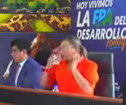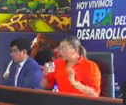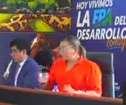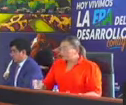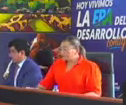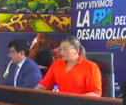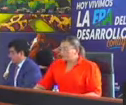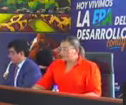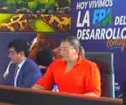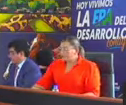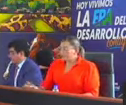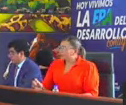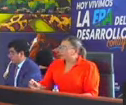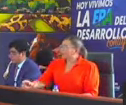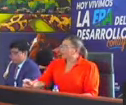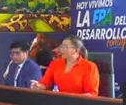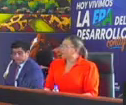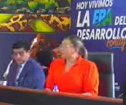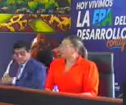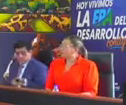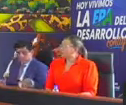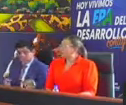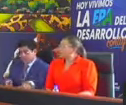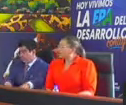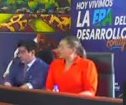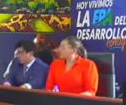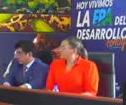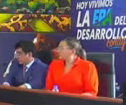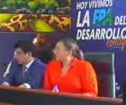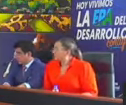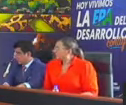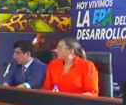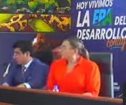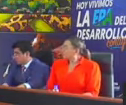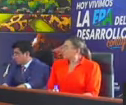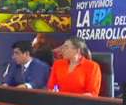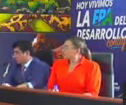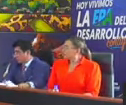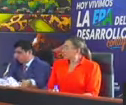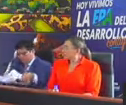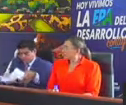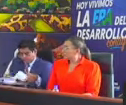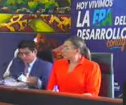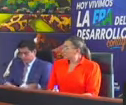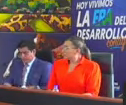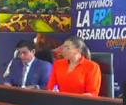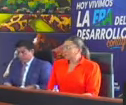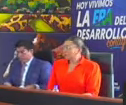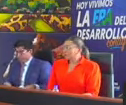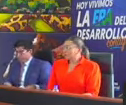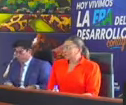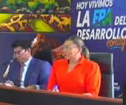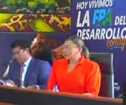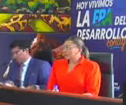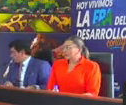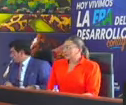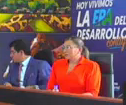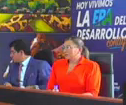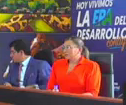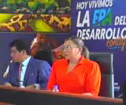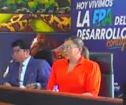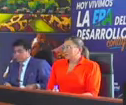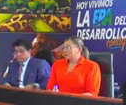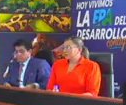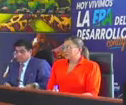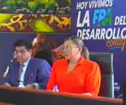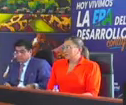Perfecto, netamente este punto es de carácter en torno al orden de conocimiento para quienes hacemos